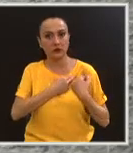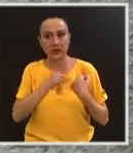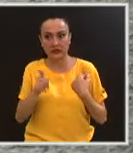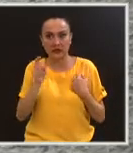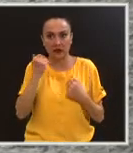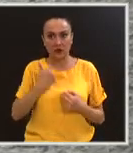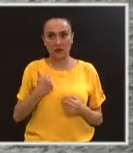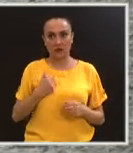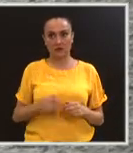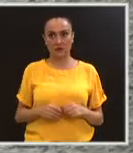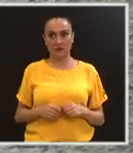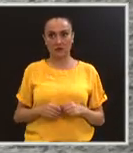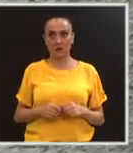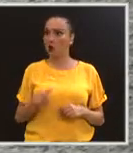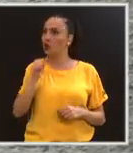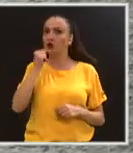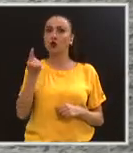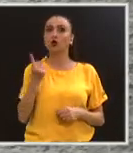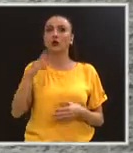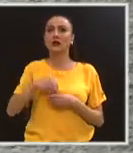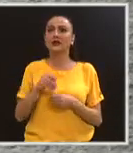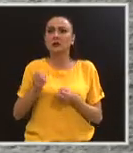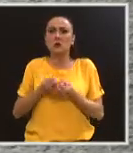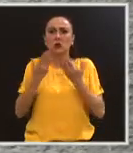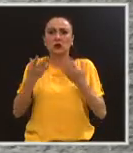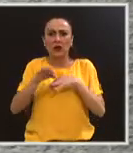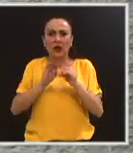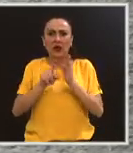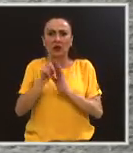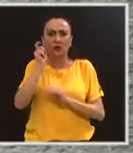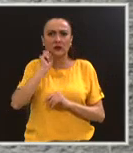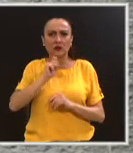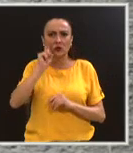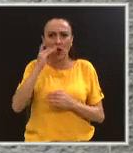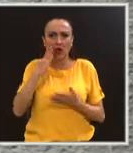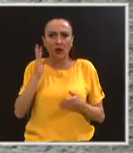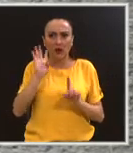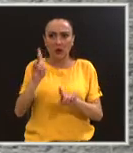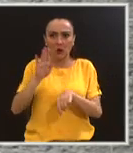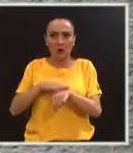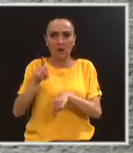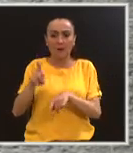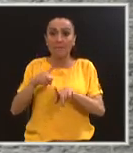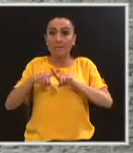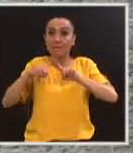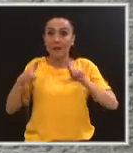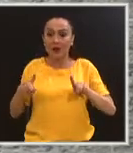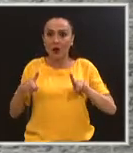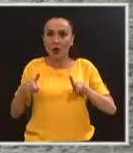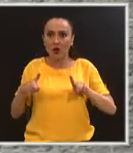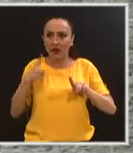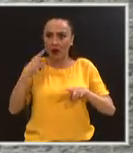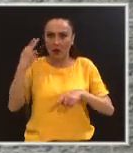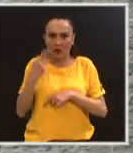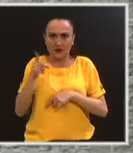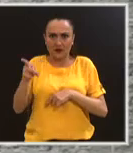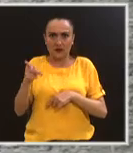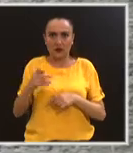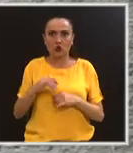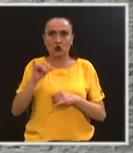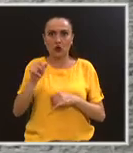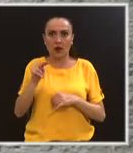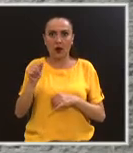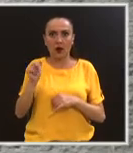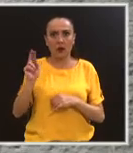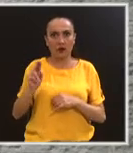este sujeto no solo como autor de esta cantidad de delitos sexuales que se le están imputando sino del homicidio del que fue víctima Juliana